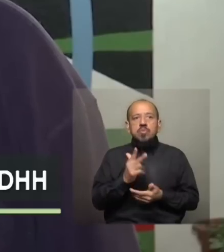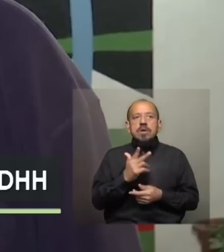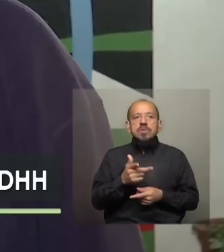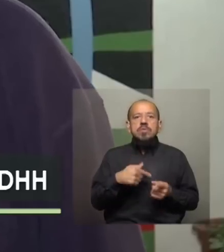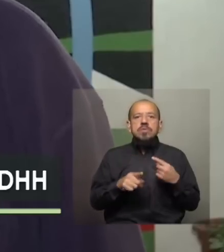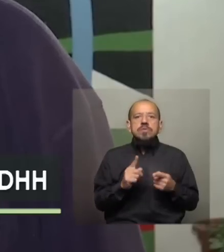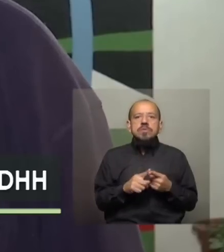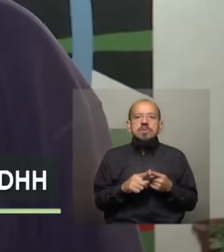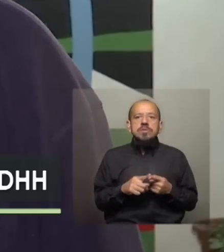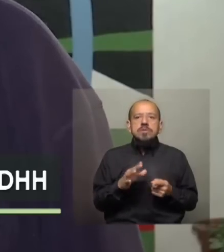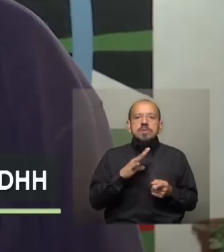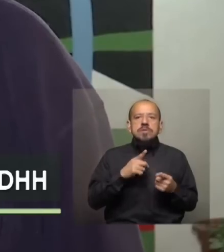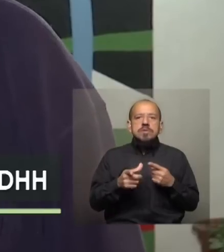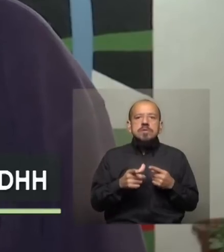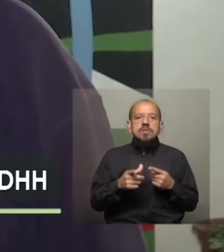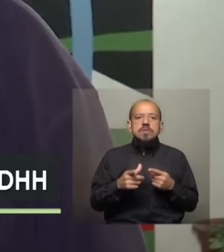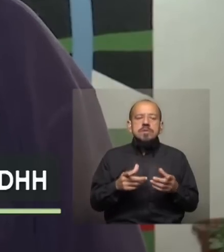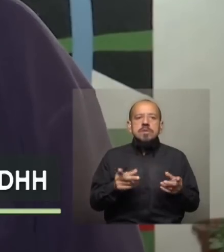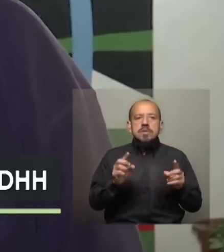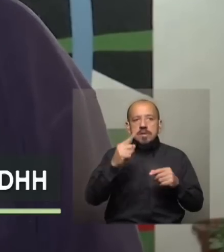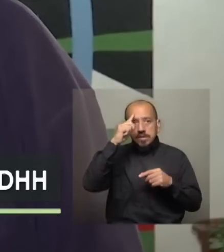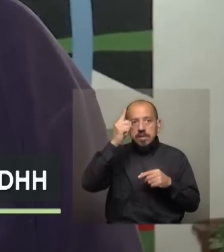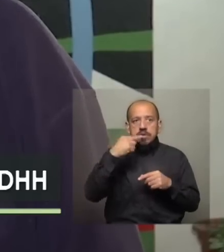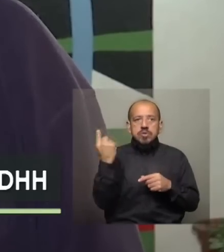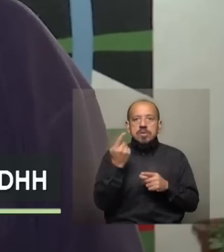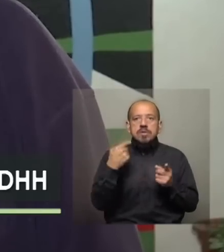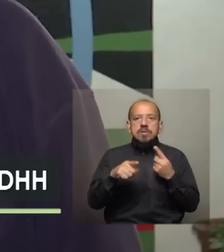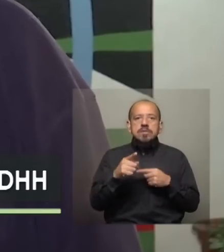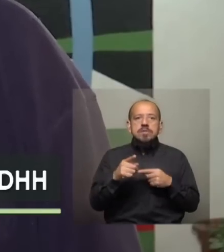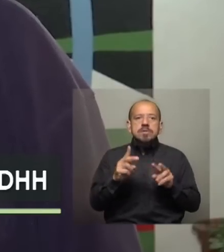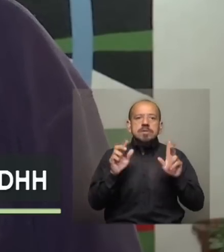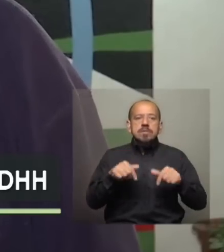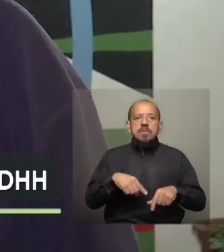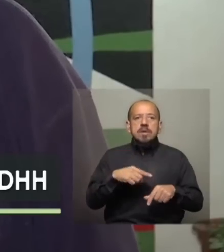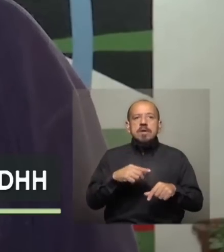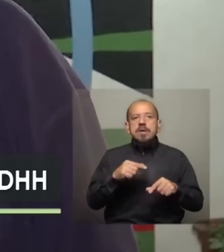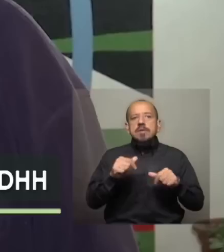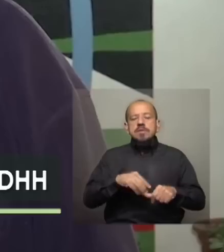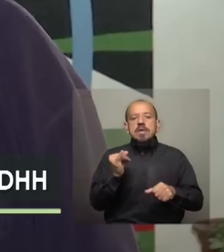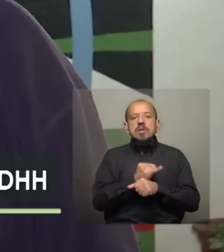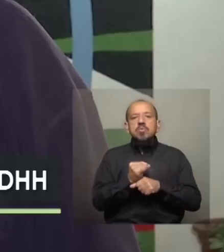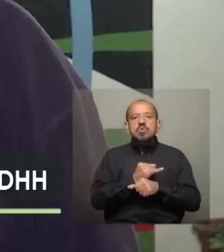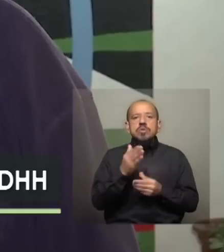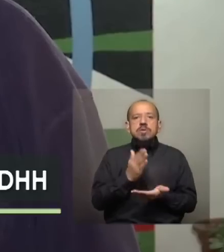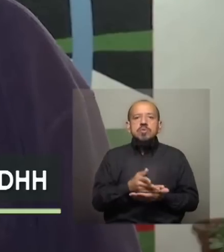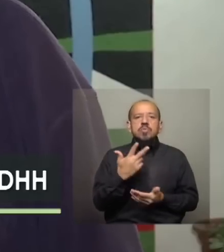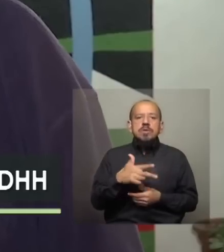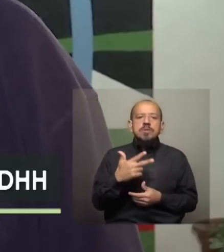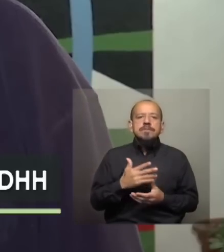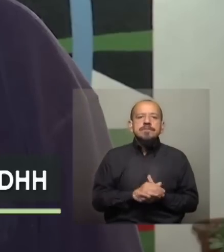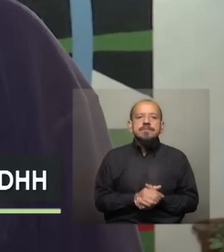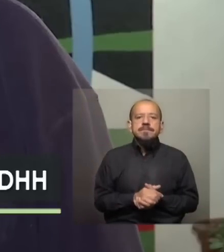nos mueve Y tenemos el aval internacional y del de acá a nivel nacional de la institución Nacional de Derechos Humanos